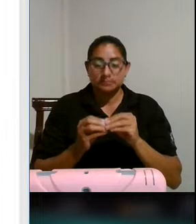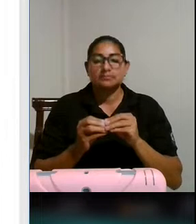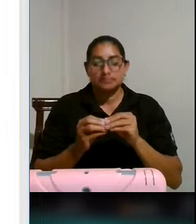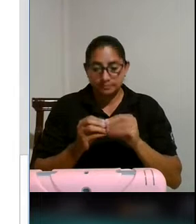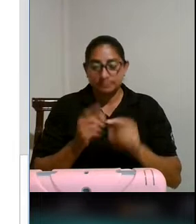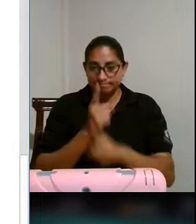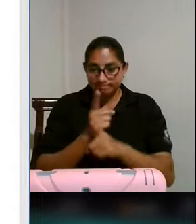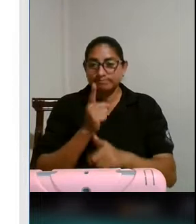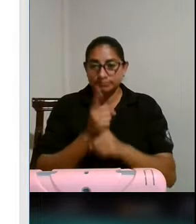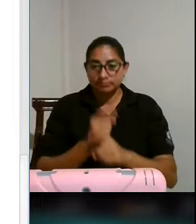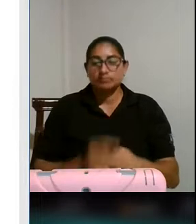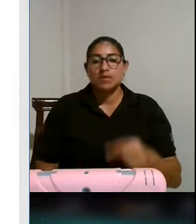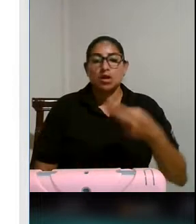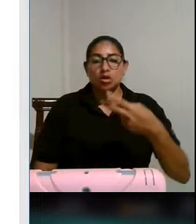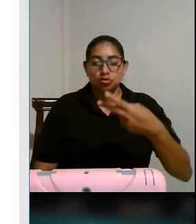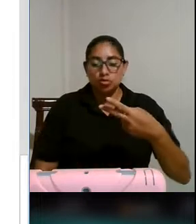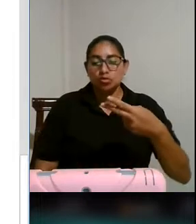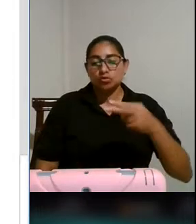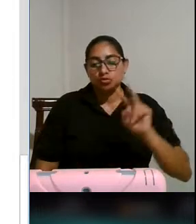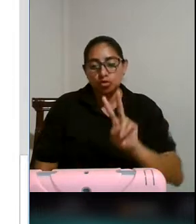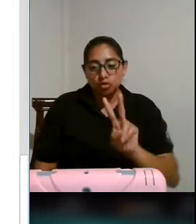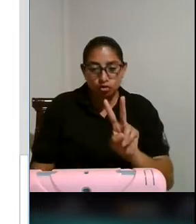2h a la 2.